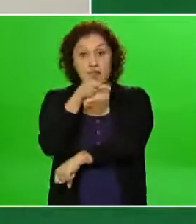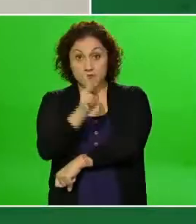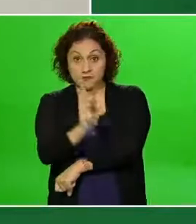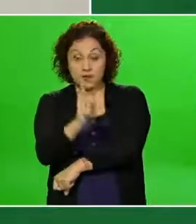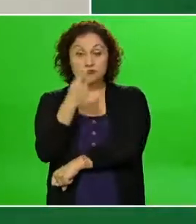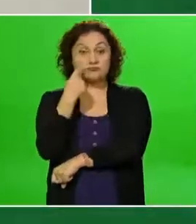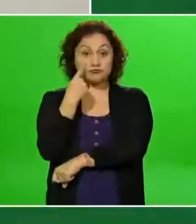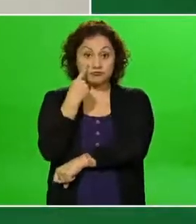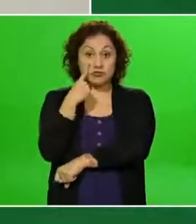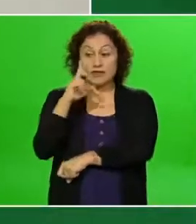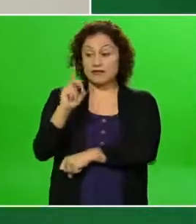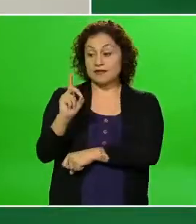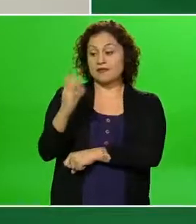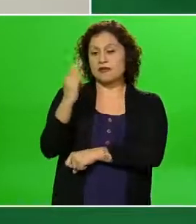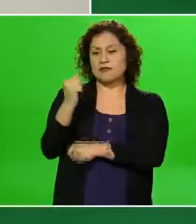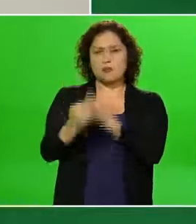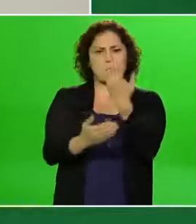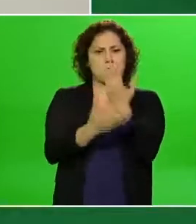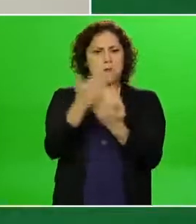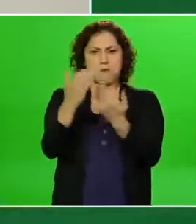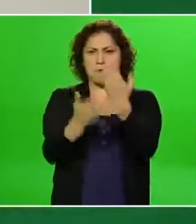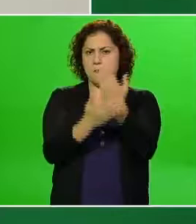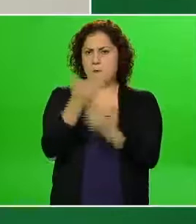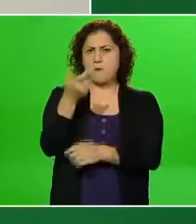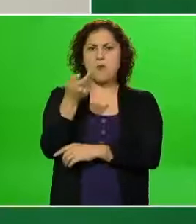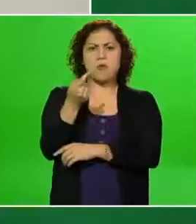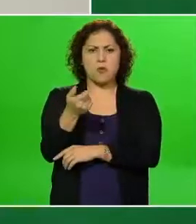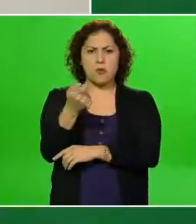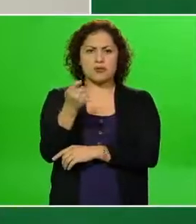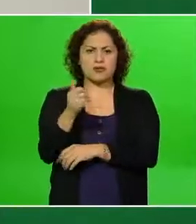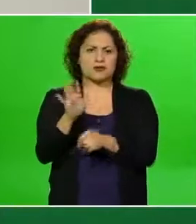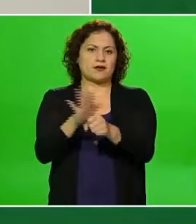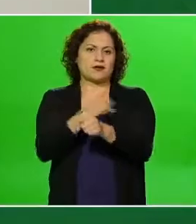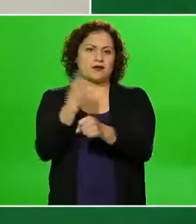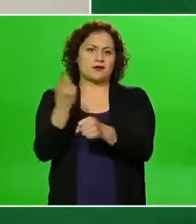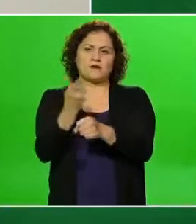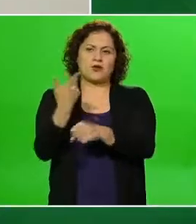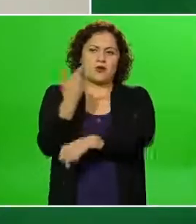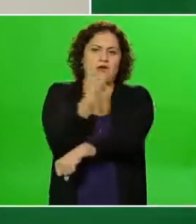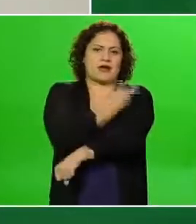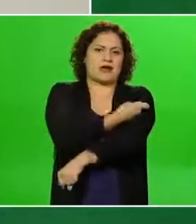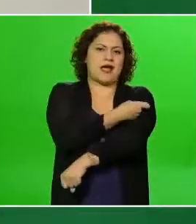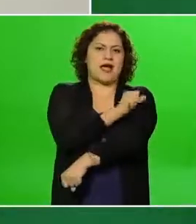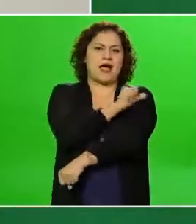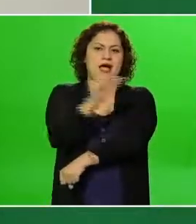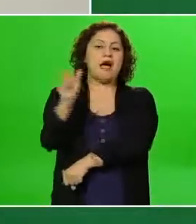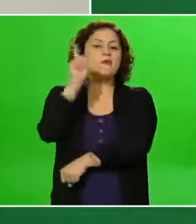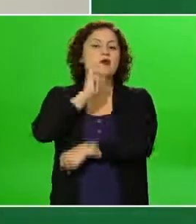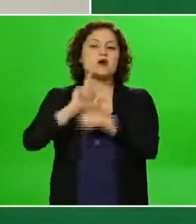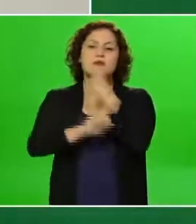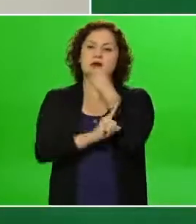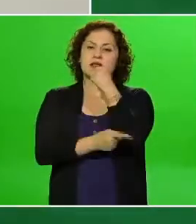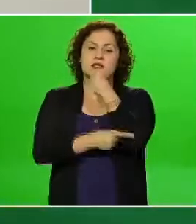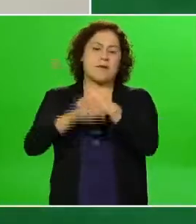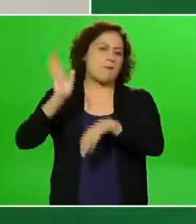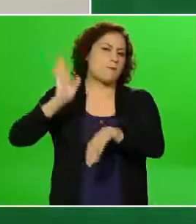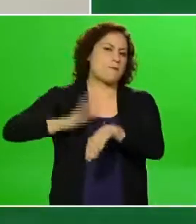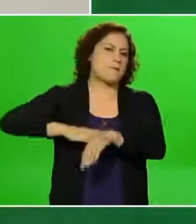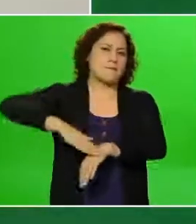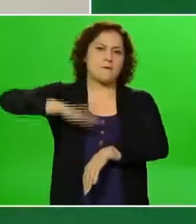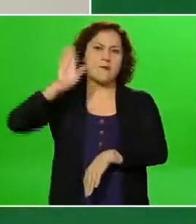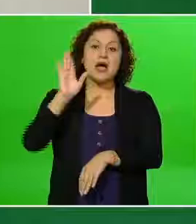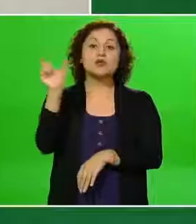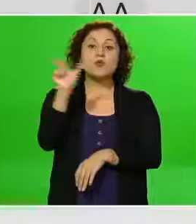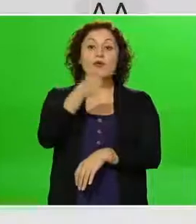sí es un número bastante bajo en función de la cantidad de dosis que se han aplicado a mujeres embarazadas, de hecho cuando sacamos